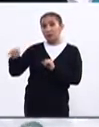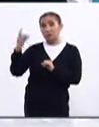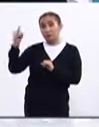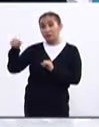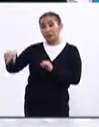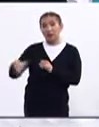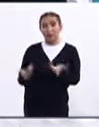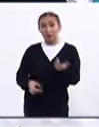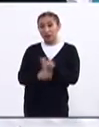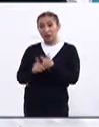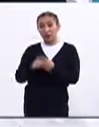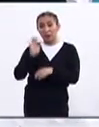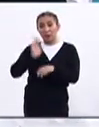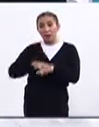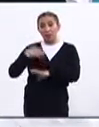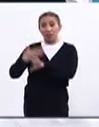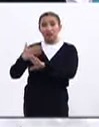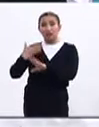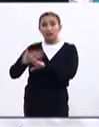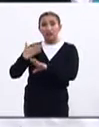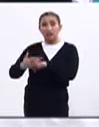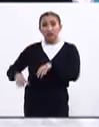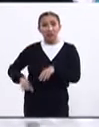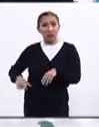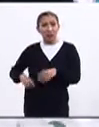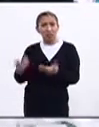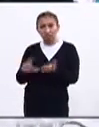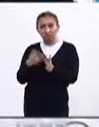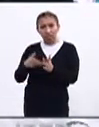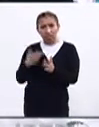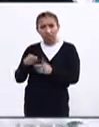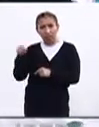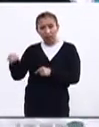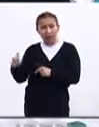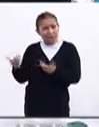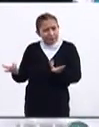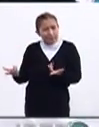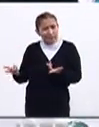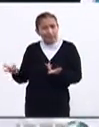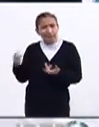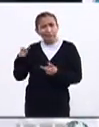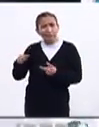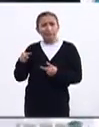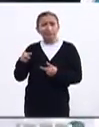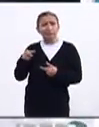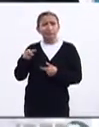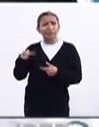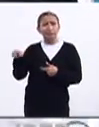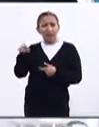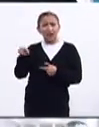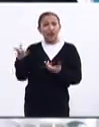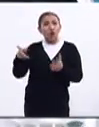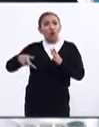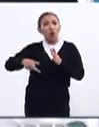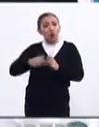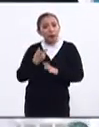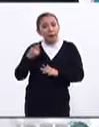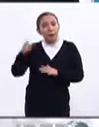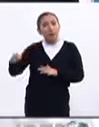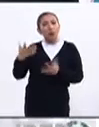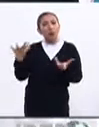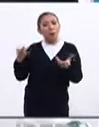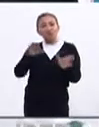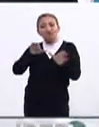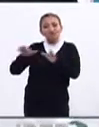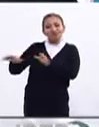precisamente Bolivia. Fue el país que más golpes de Estado tuvo. Y en ese sentido es otra vez el péndulo,